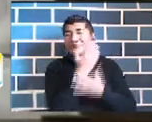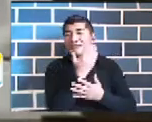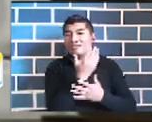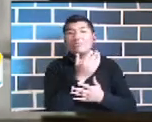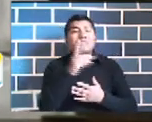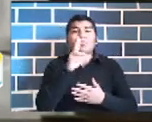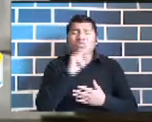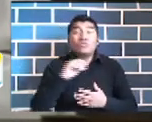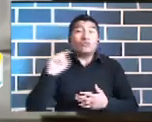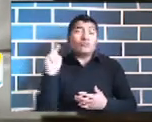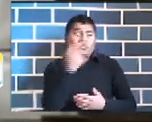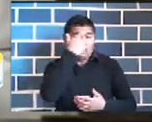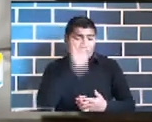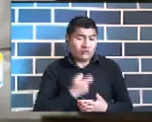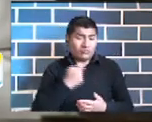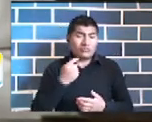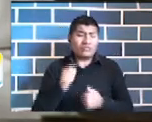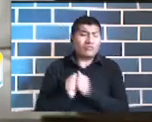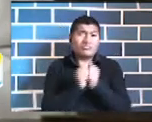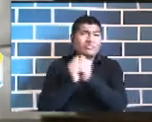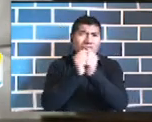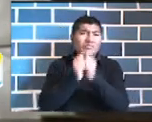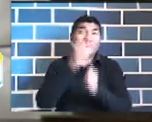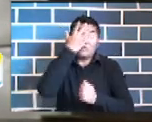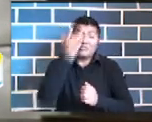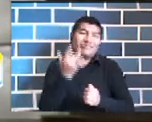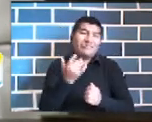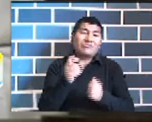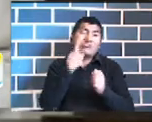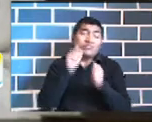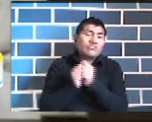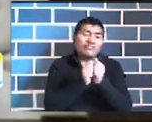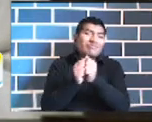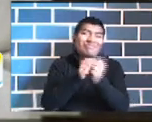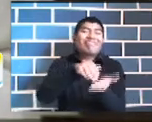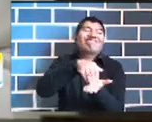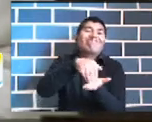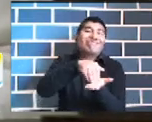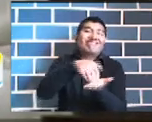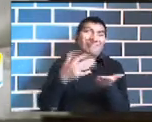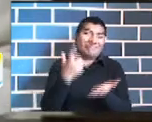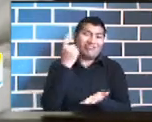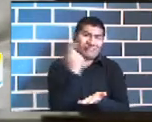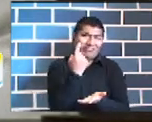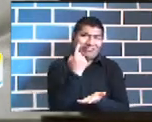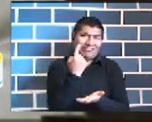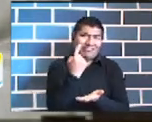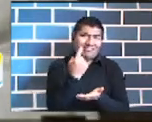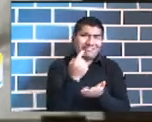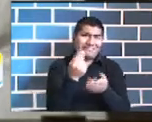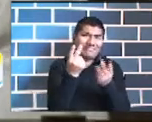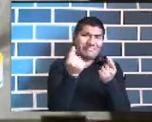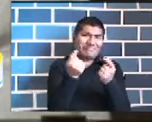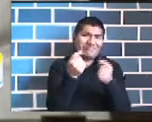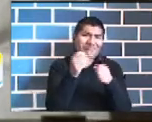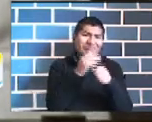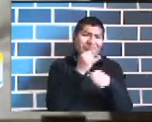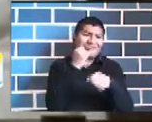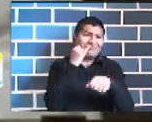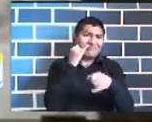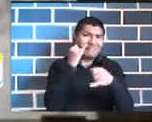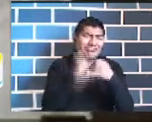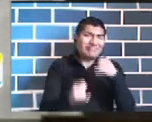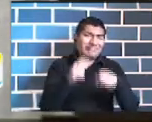queramos hacer nosotros la unidad, porque va a ser una unidad muy frágil y muy pasajera y efímera.